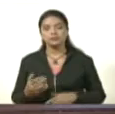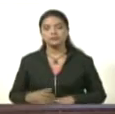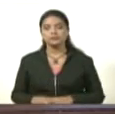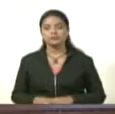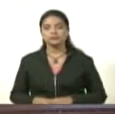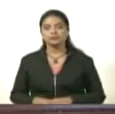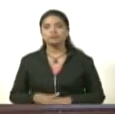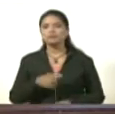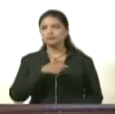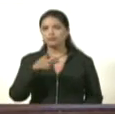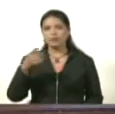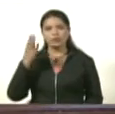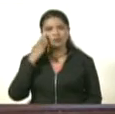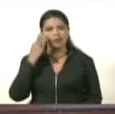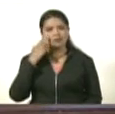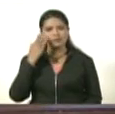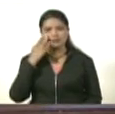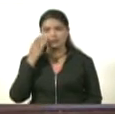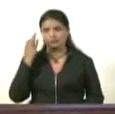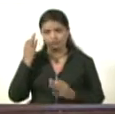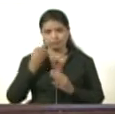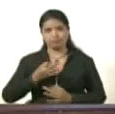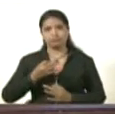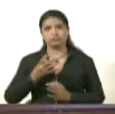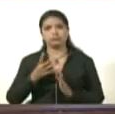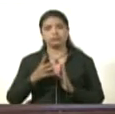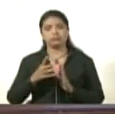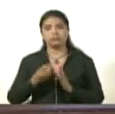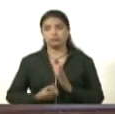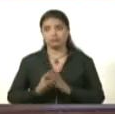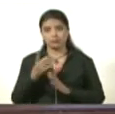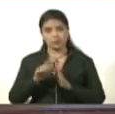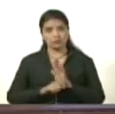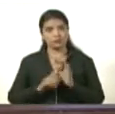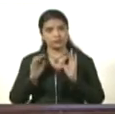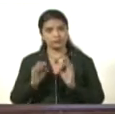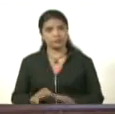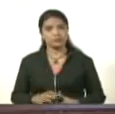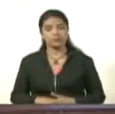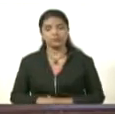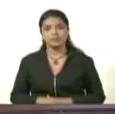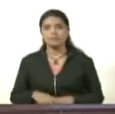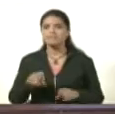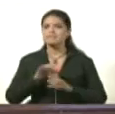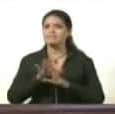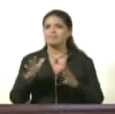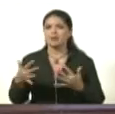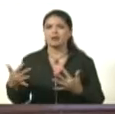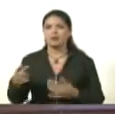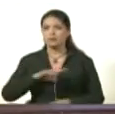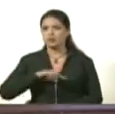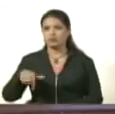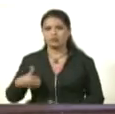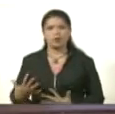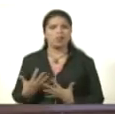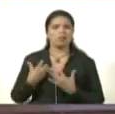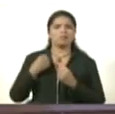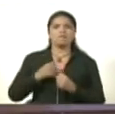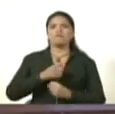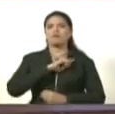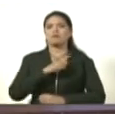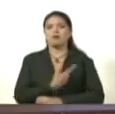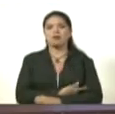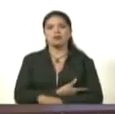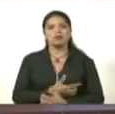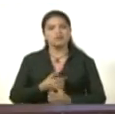como ustedes saben, legítimamente constituida, ¿no? Yo creo que esto nos da fortaleza, más ánimo, ¿no?